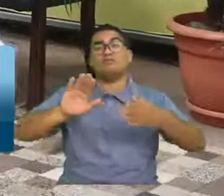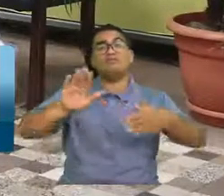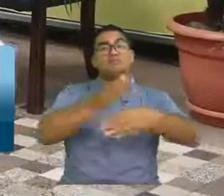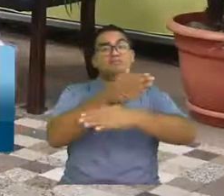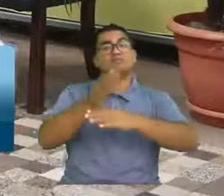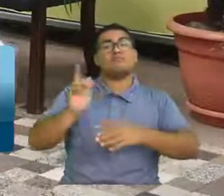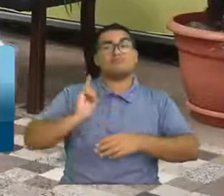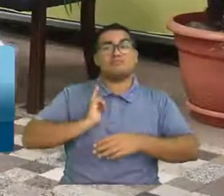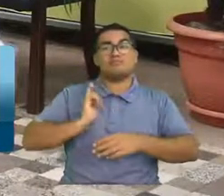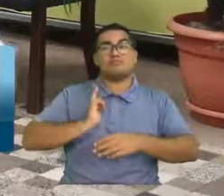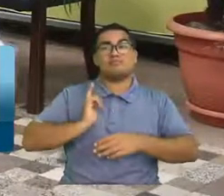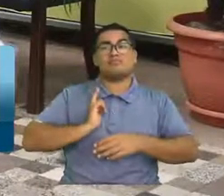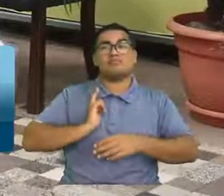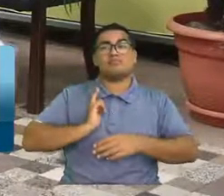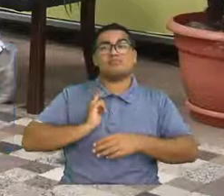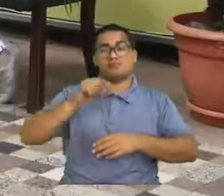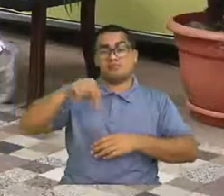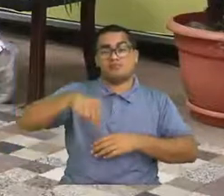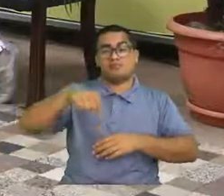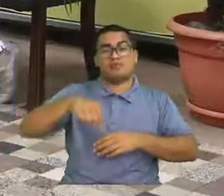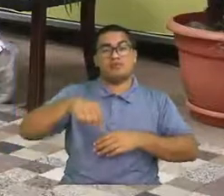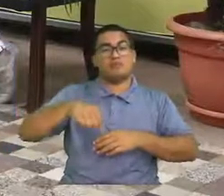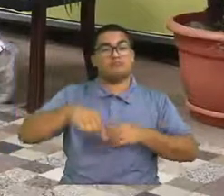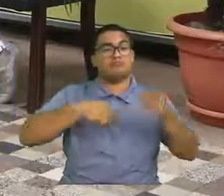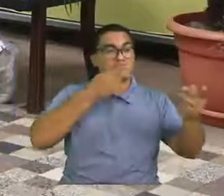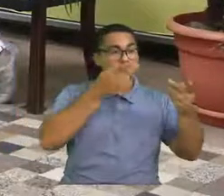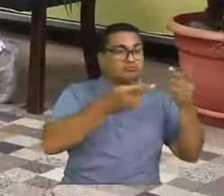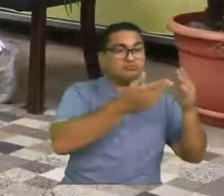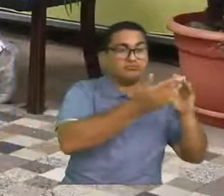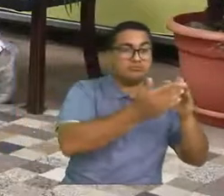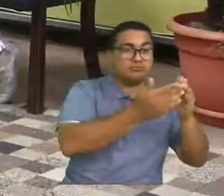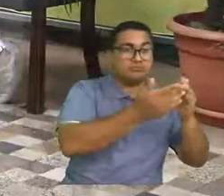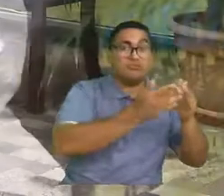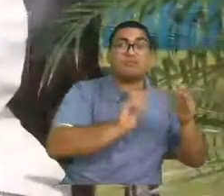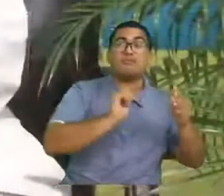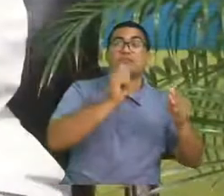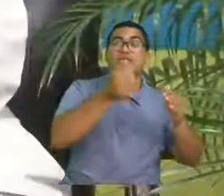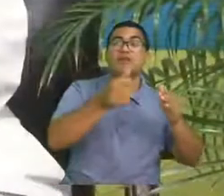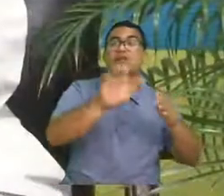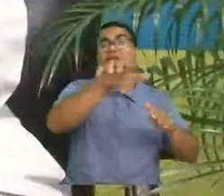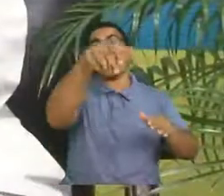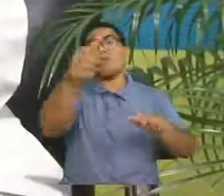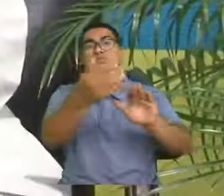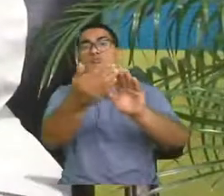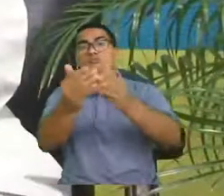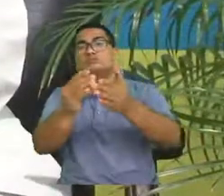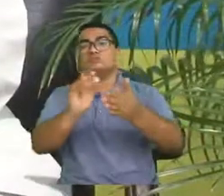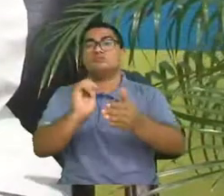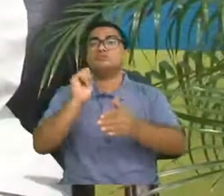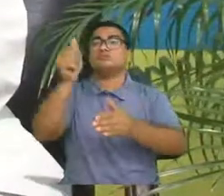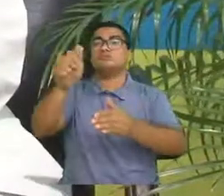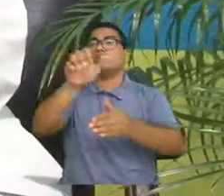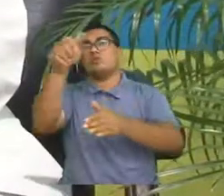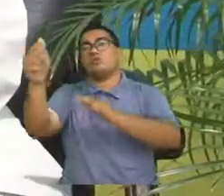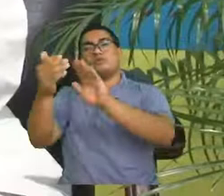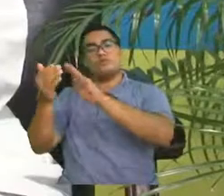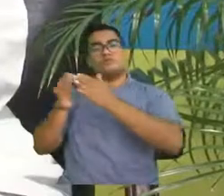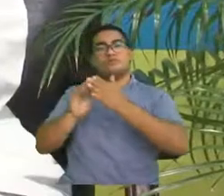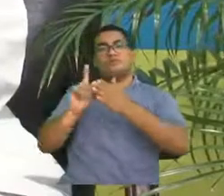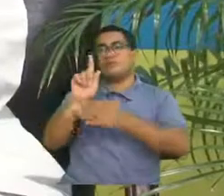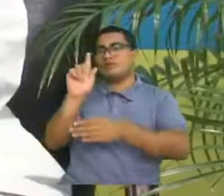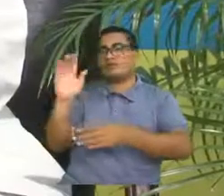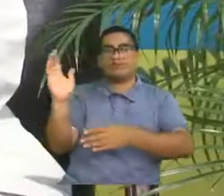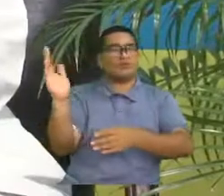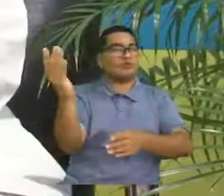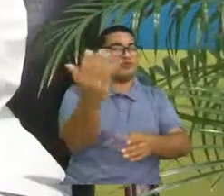cronograma. Hoy andamos en un barrio, mañana tenemos cronograma de salida a otro barrio, pero no dejamos ningún barrio descubierto.